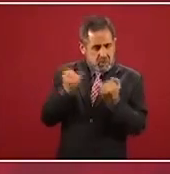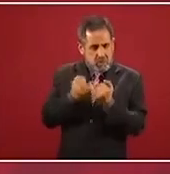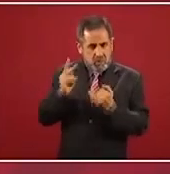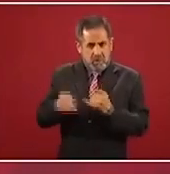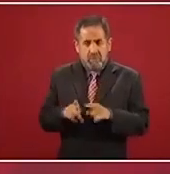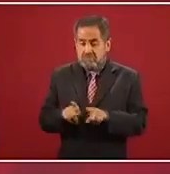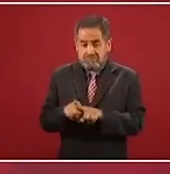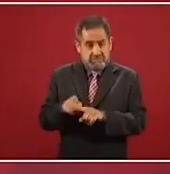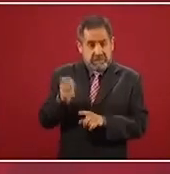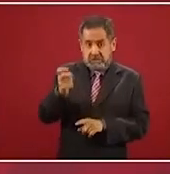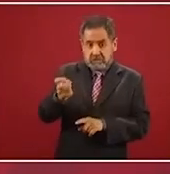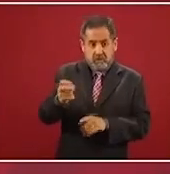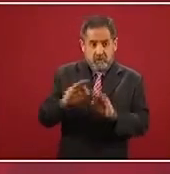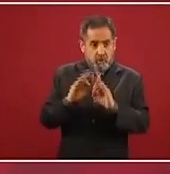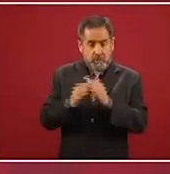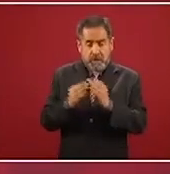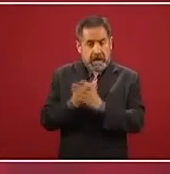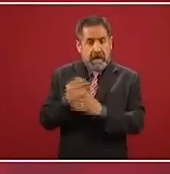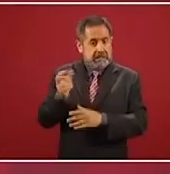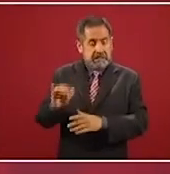así